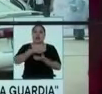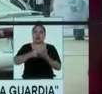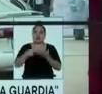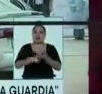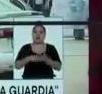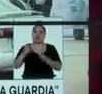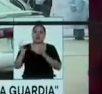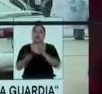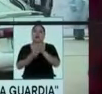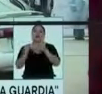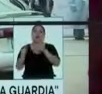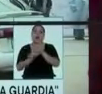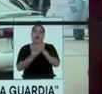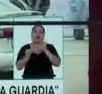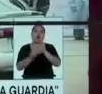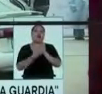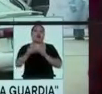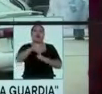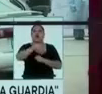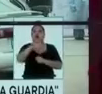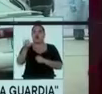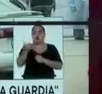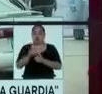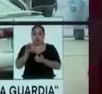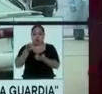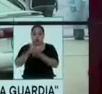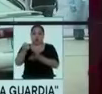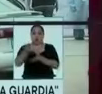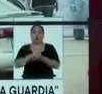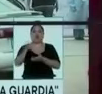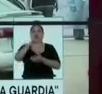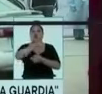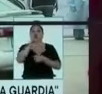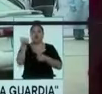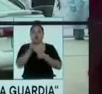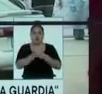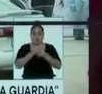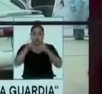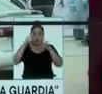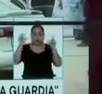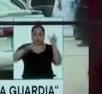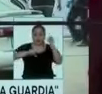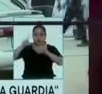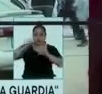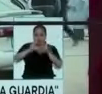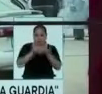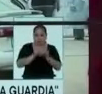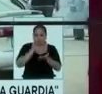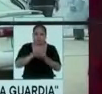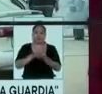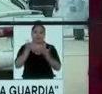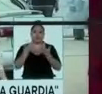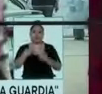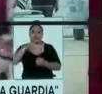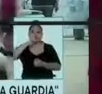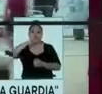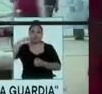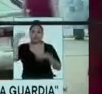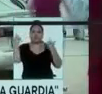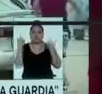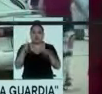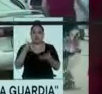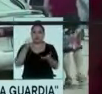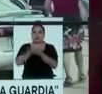zapato? Ella va a un evento. Entonces se ha convertido ella, que sería solamente una parte de su